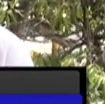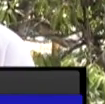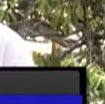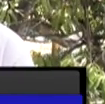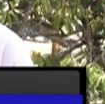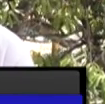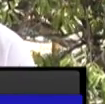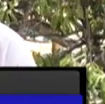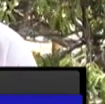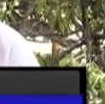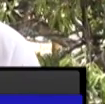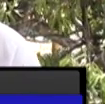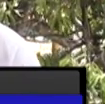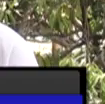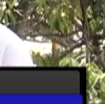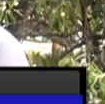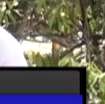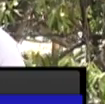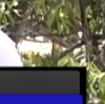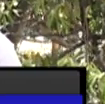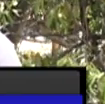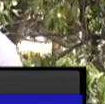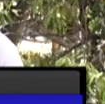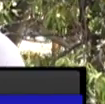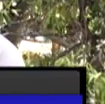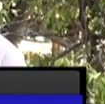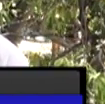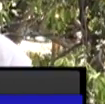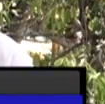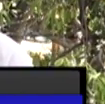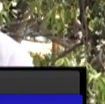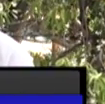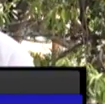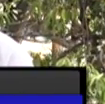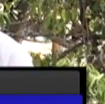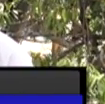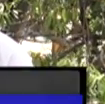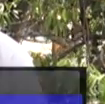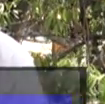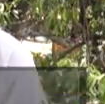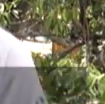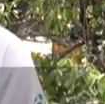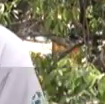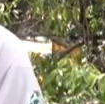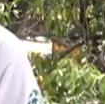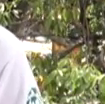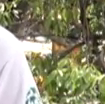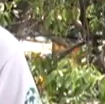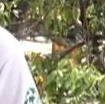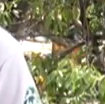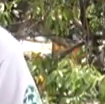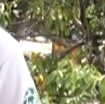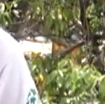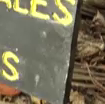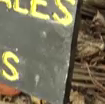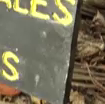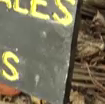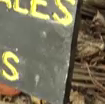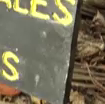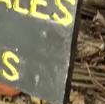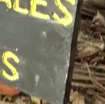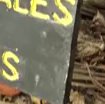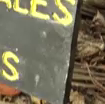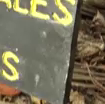la frontera agrícola crece, por ejemplo, que las ciudades se hacen más grandes y todo esto, nos